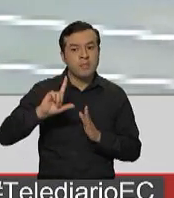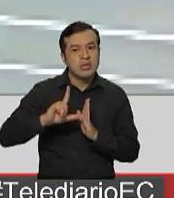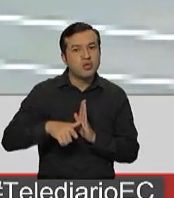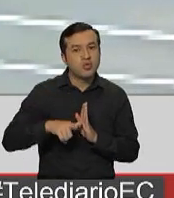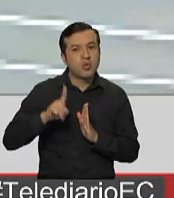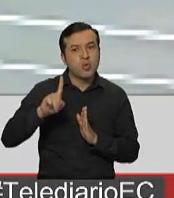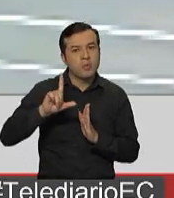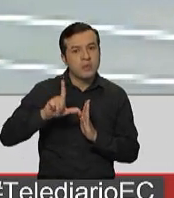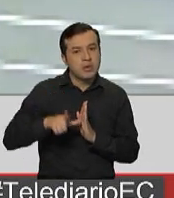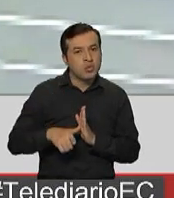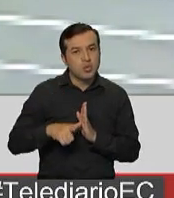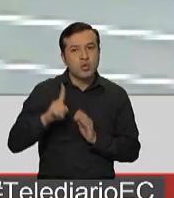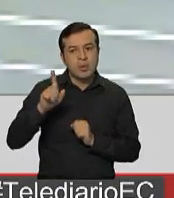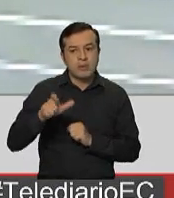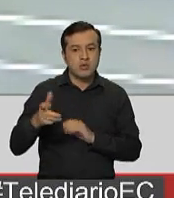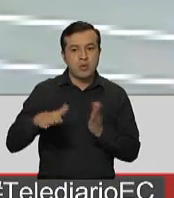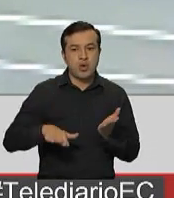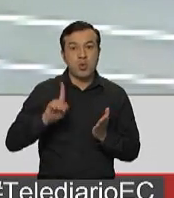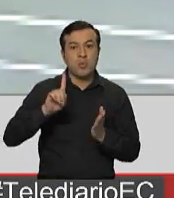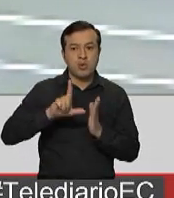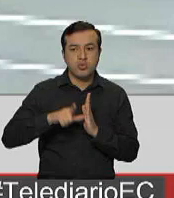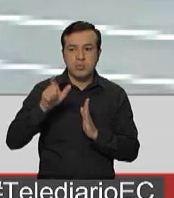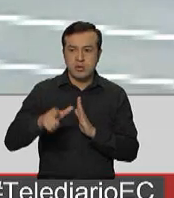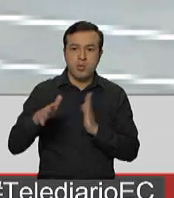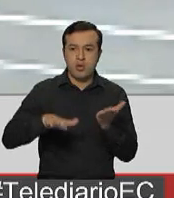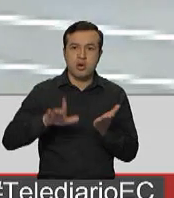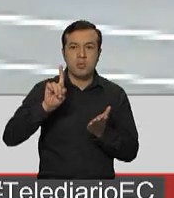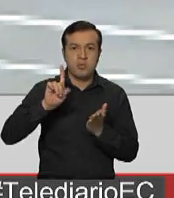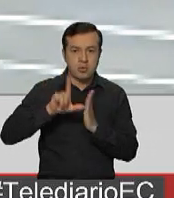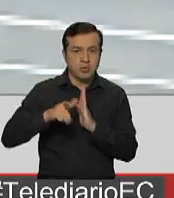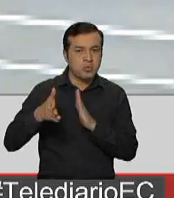falleció una persona por minuto. Es algo terrible.